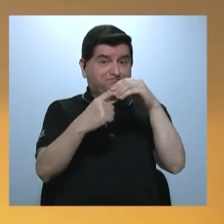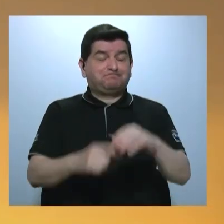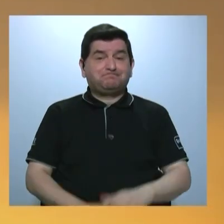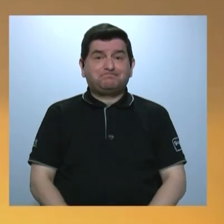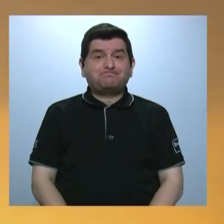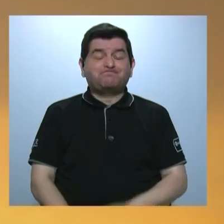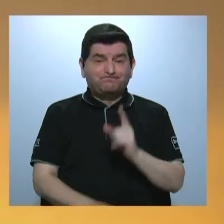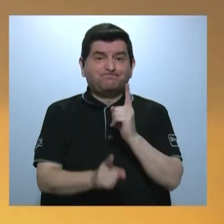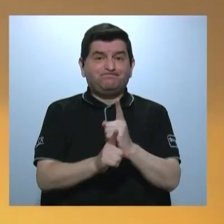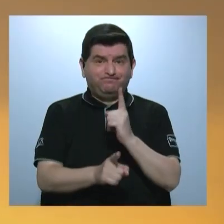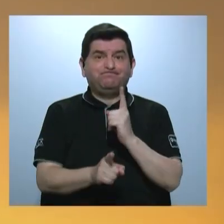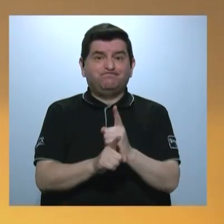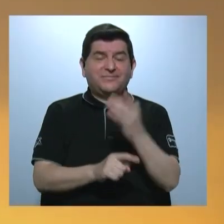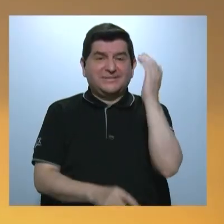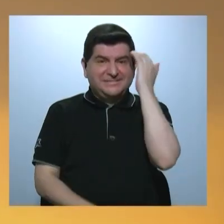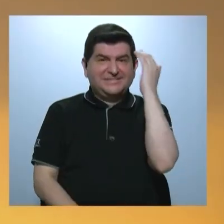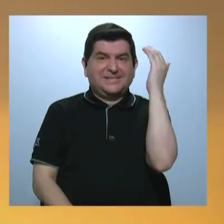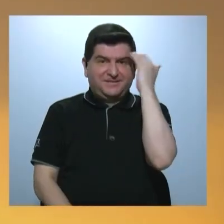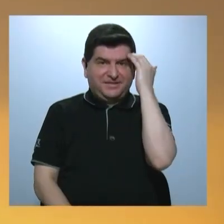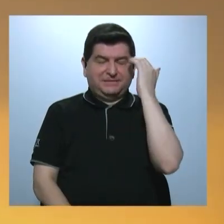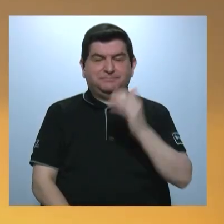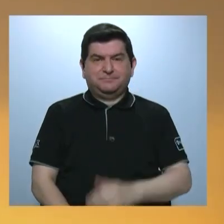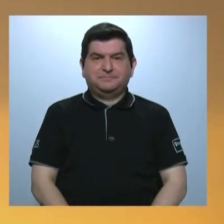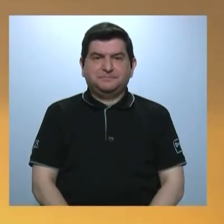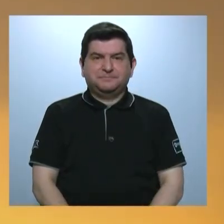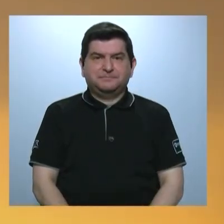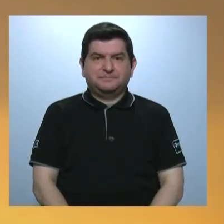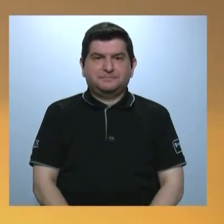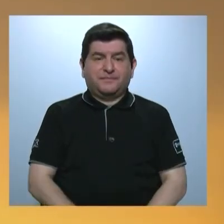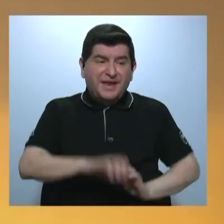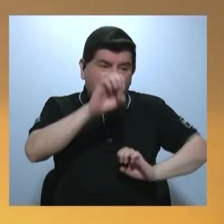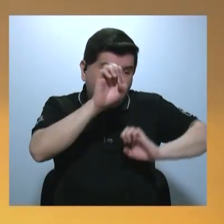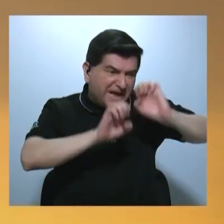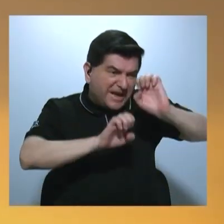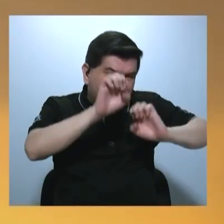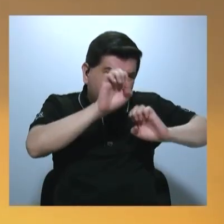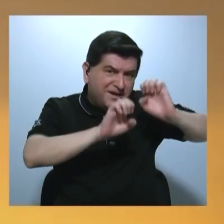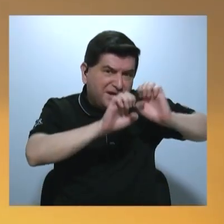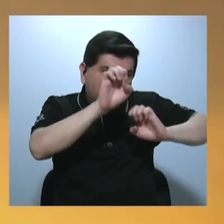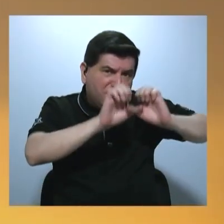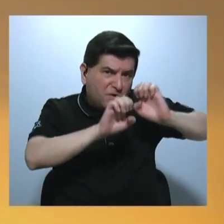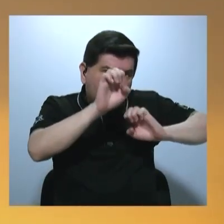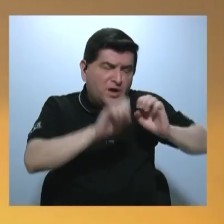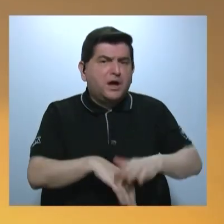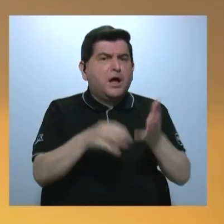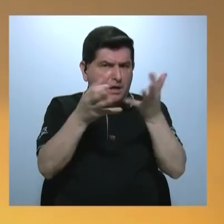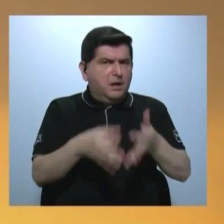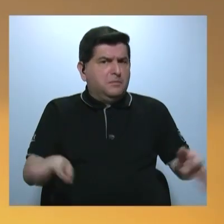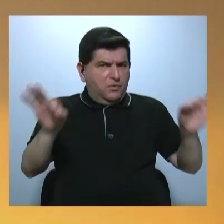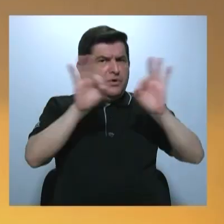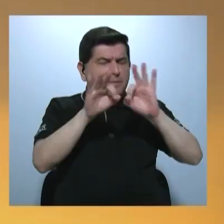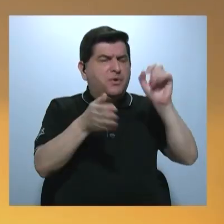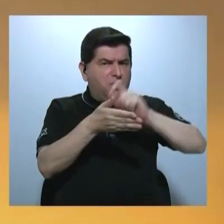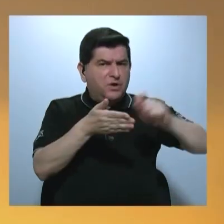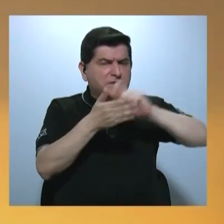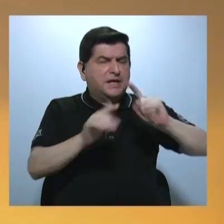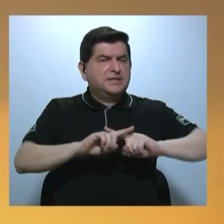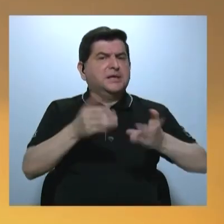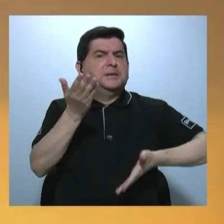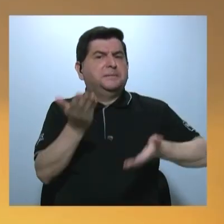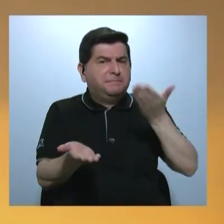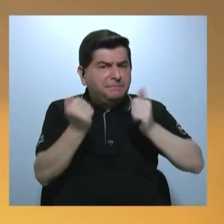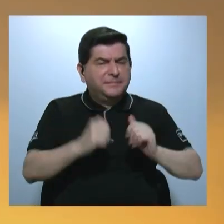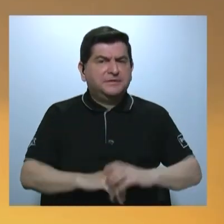pues efectivamente sabemos que evaluar es importante en las escuelas, pero